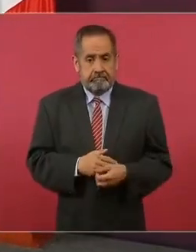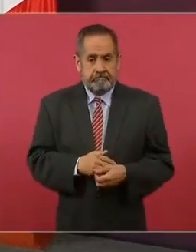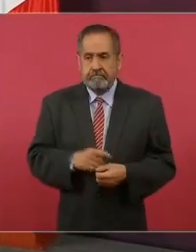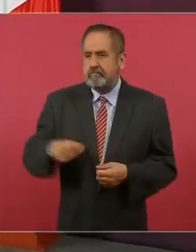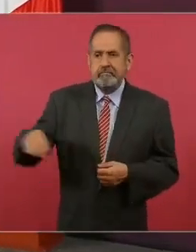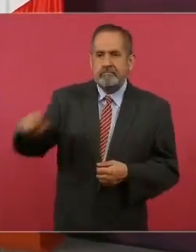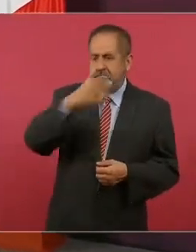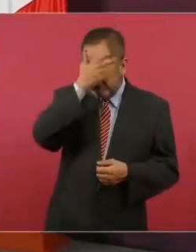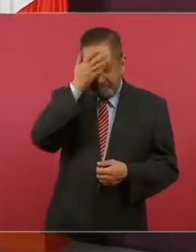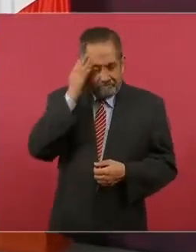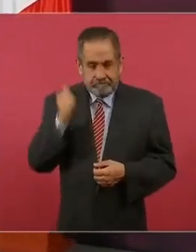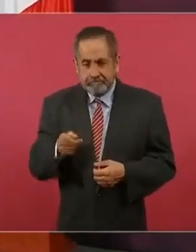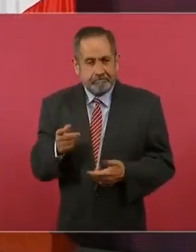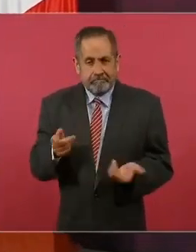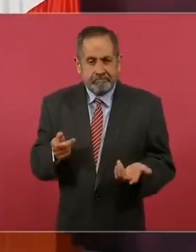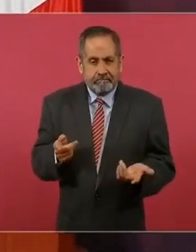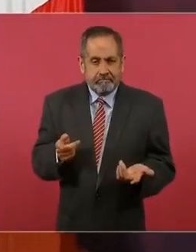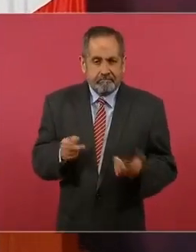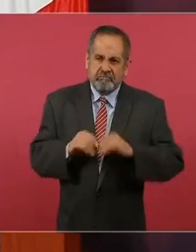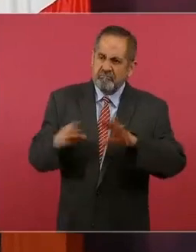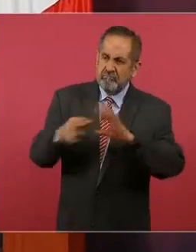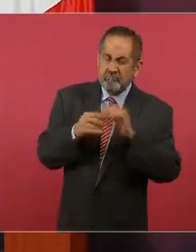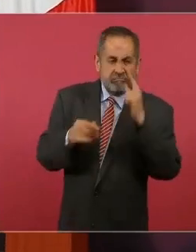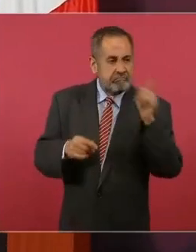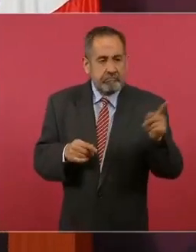Nadie sabía.